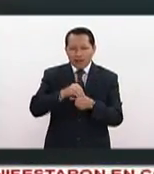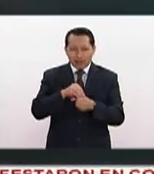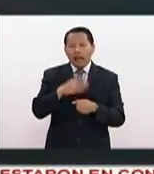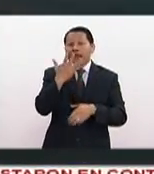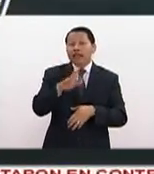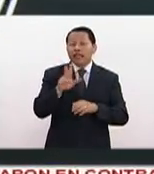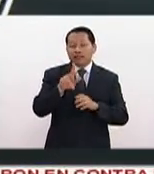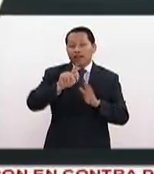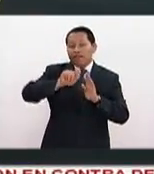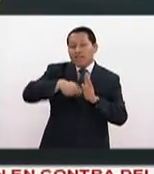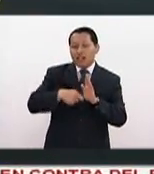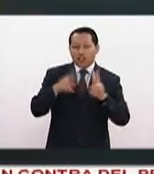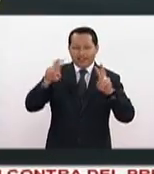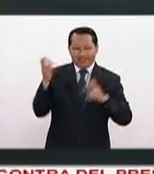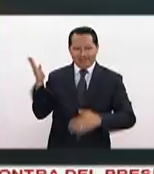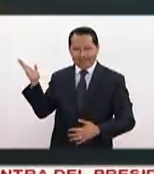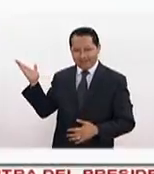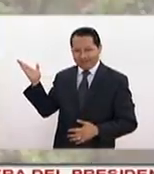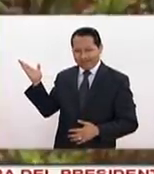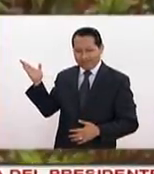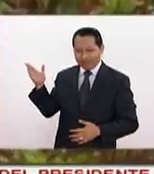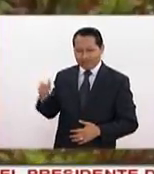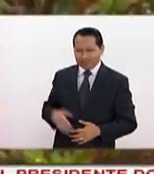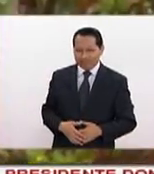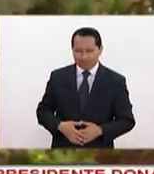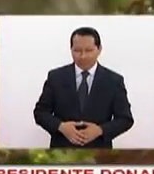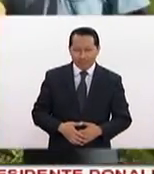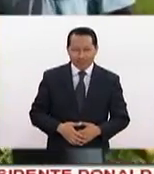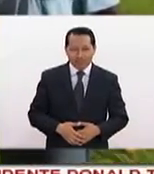videos titulados The Foodless Travel.